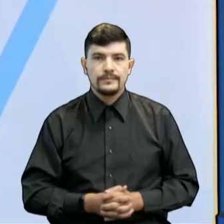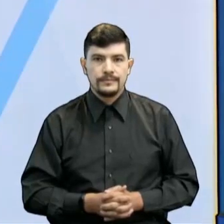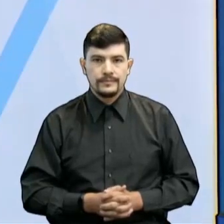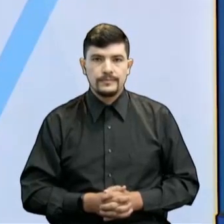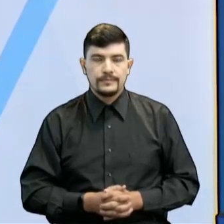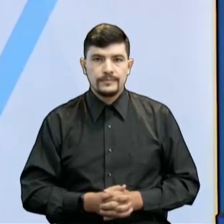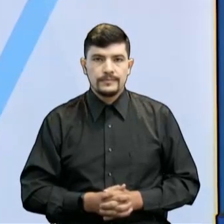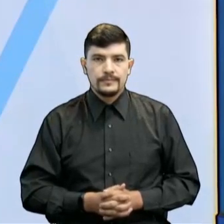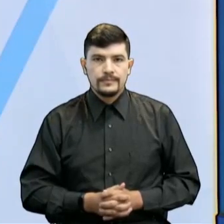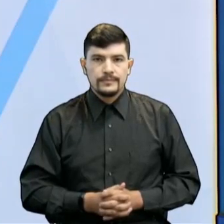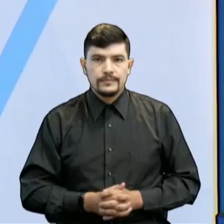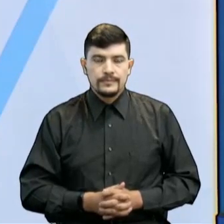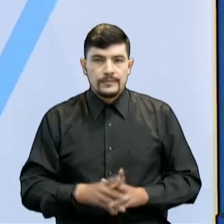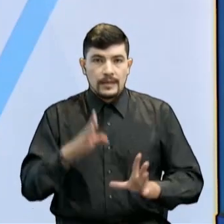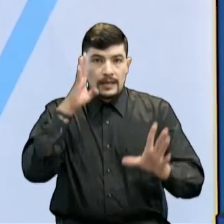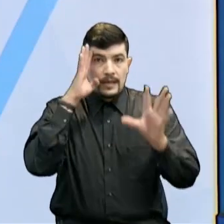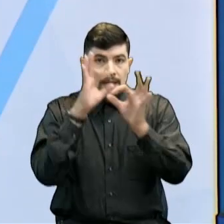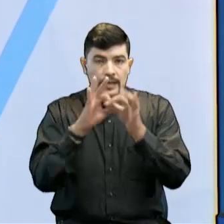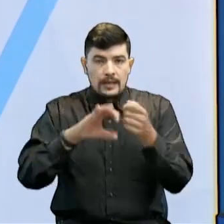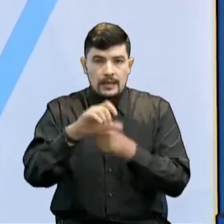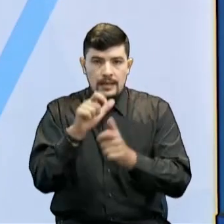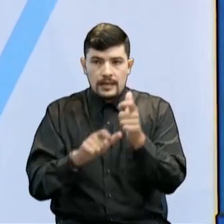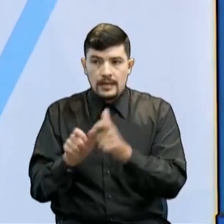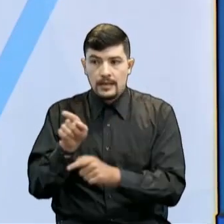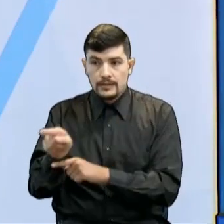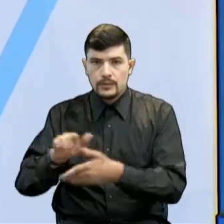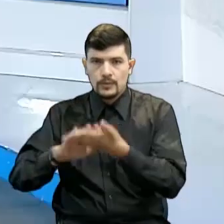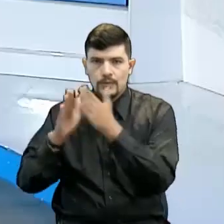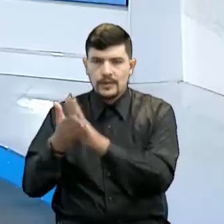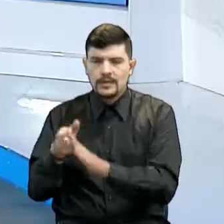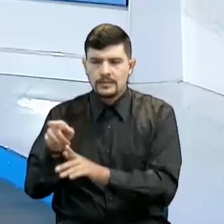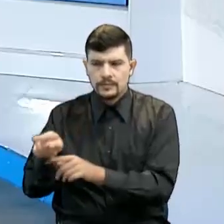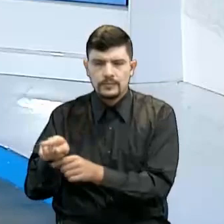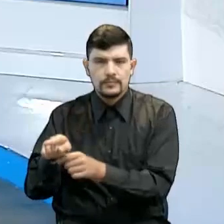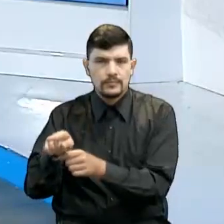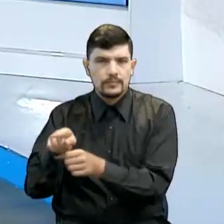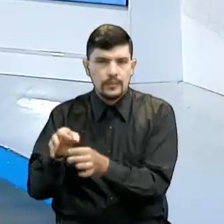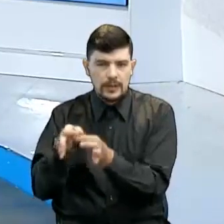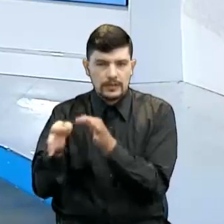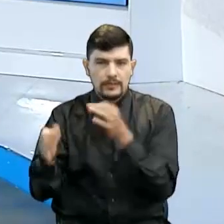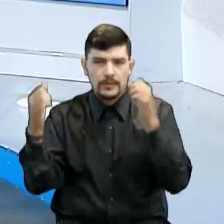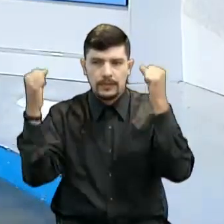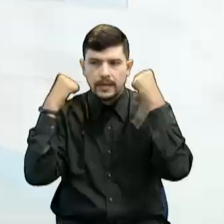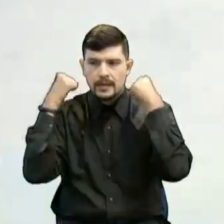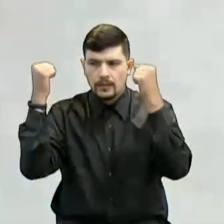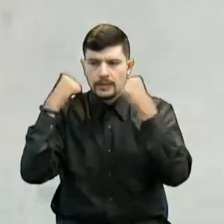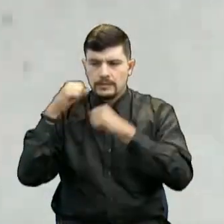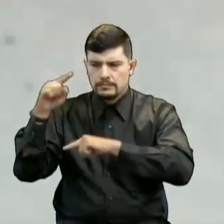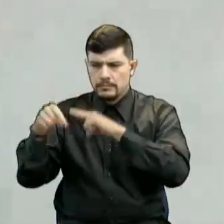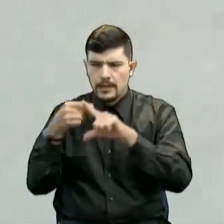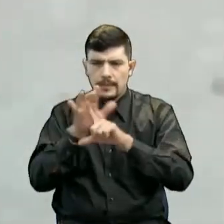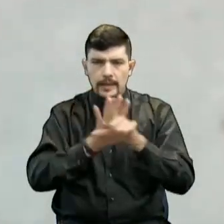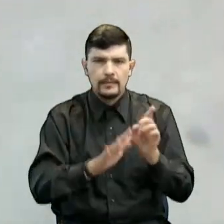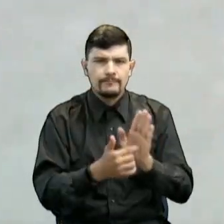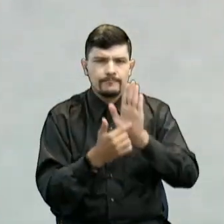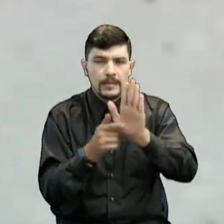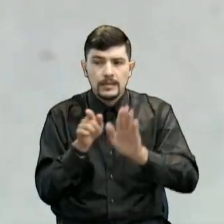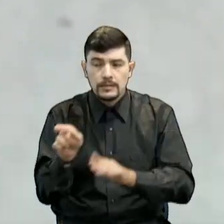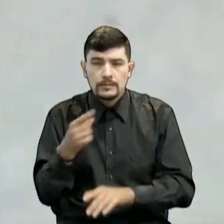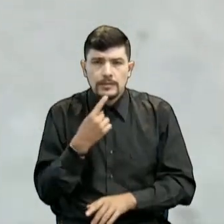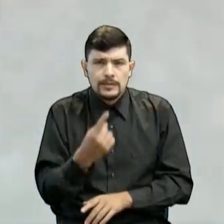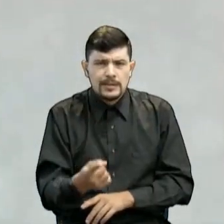Iniciamos nuestro lente ciudadano de hoy con la siguiente denuncia que nos envían los habitantes del municipio de Piedecuesta, quienes manifiestan que la